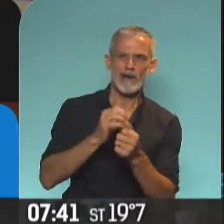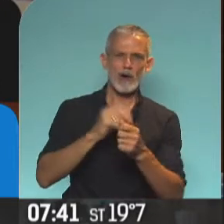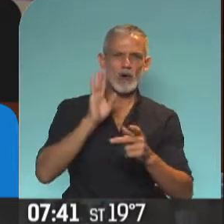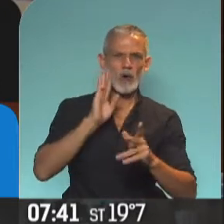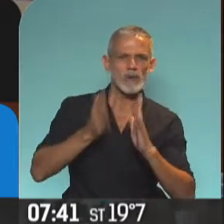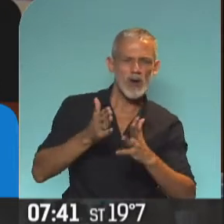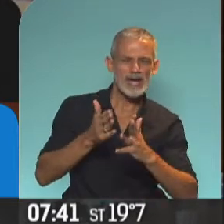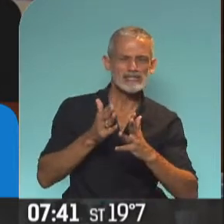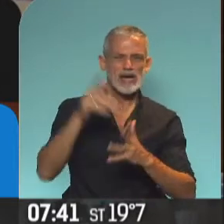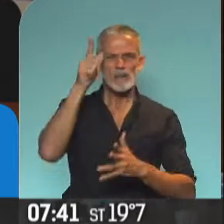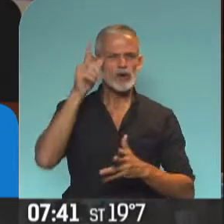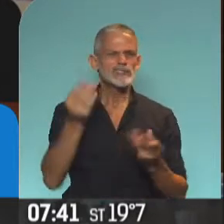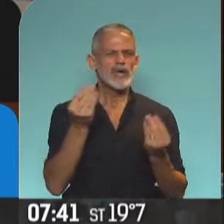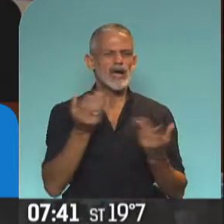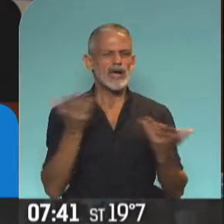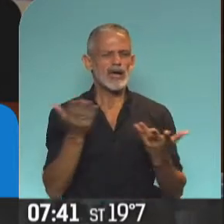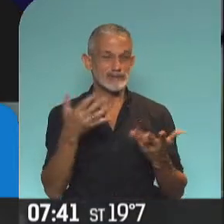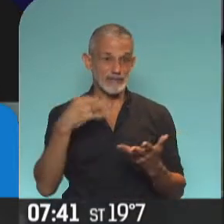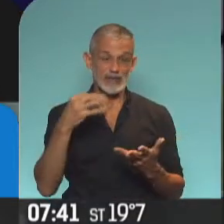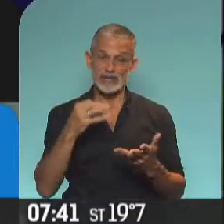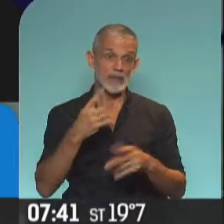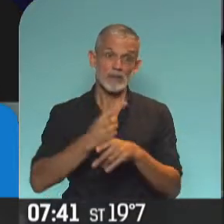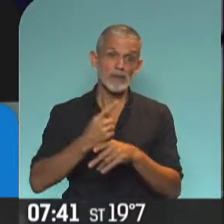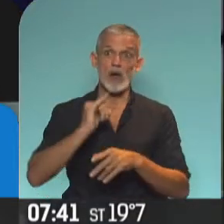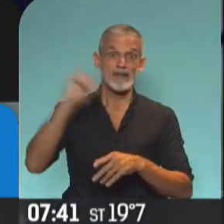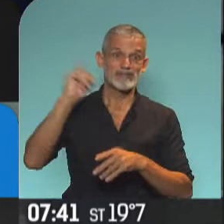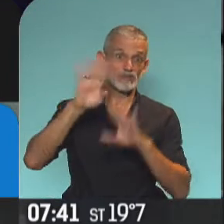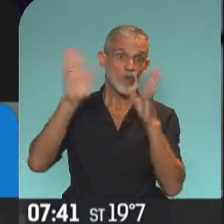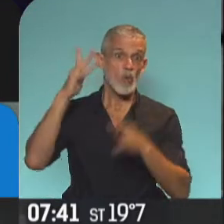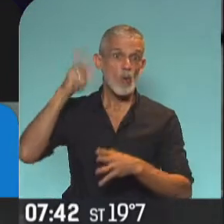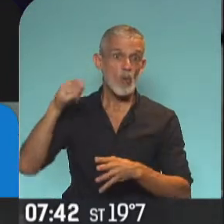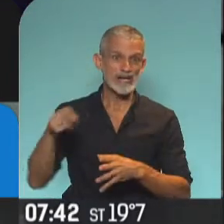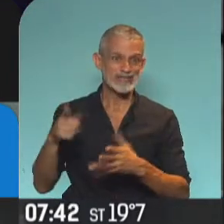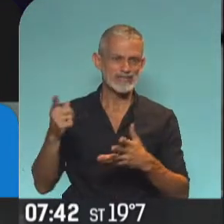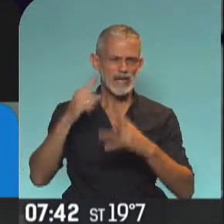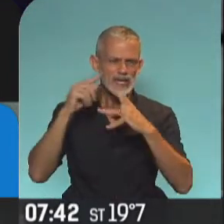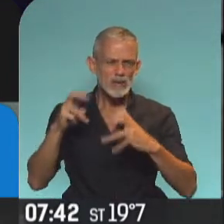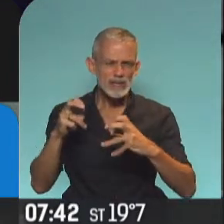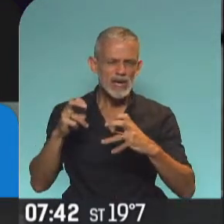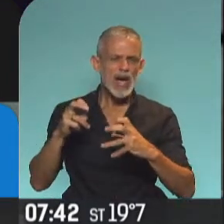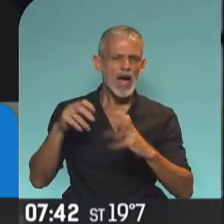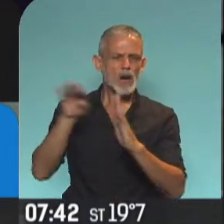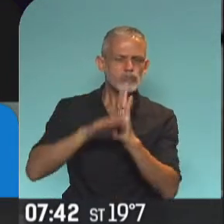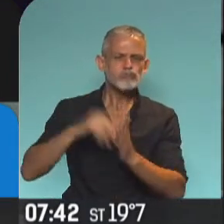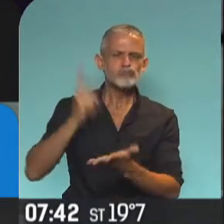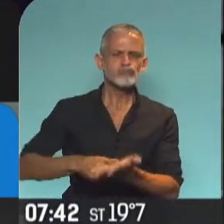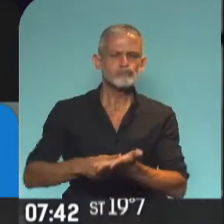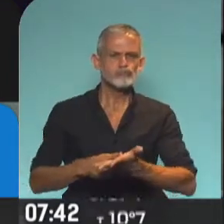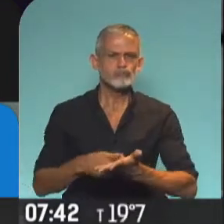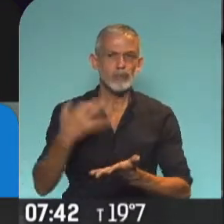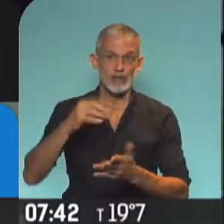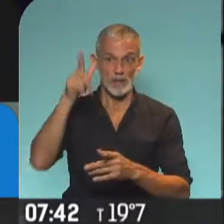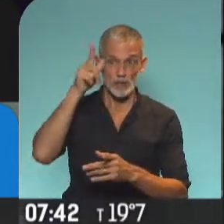que es lo que debe hacer yo debe dar aviso inmediatamente al juzgado que es quien investiga y quien dicta las medidas que después ellos tienen